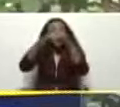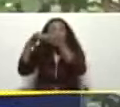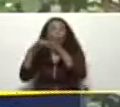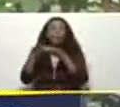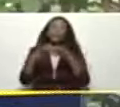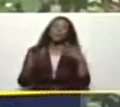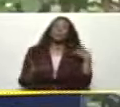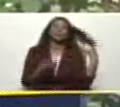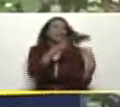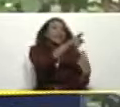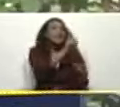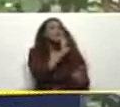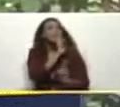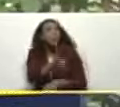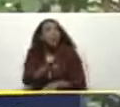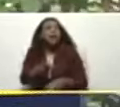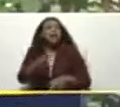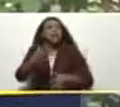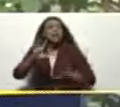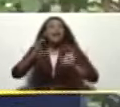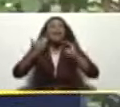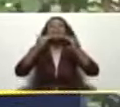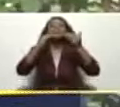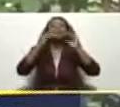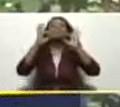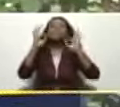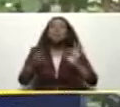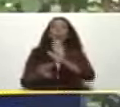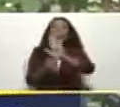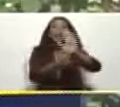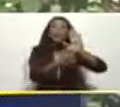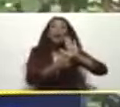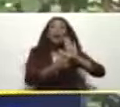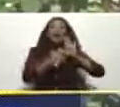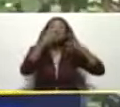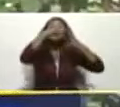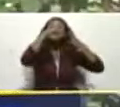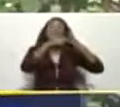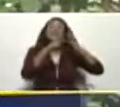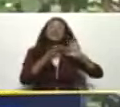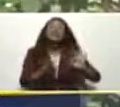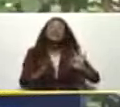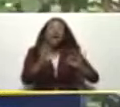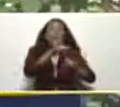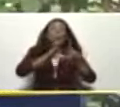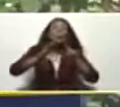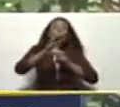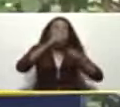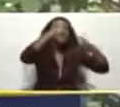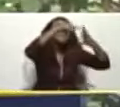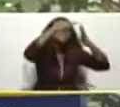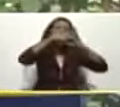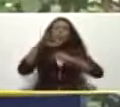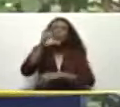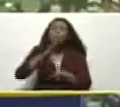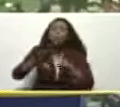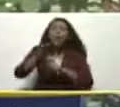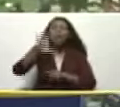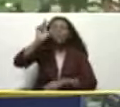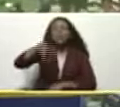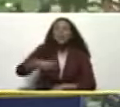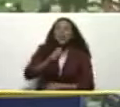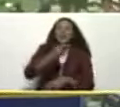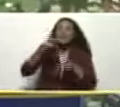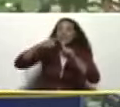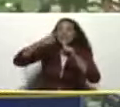musical, que responda a nuestra estética y que refleje nuestra diversidad, cultural, también nuestra